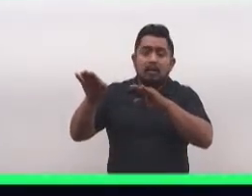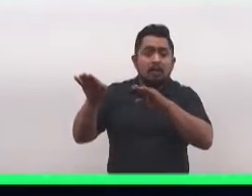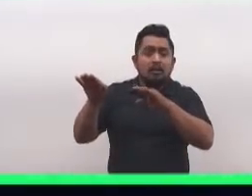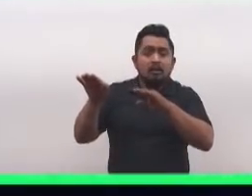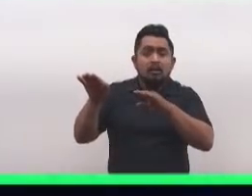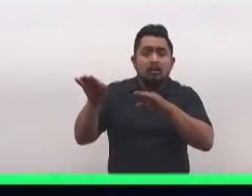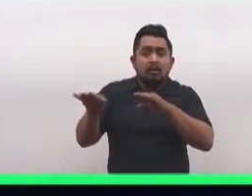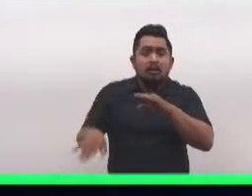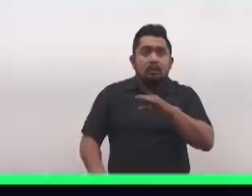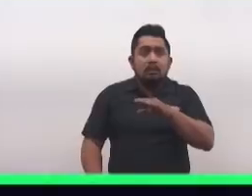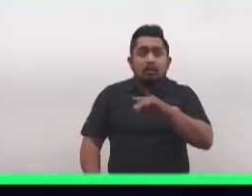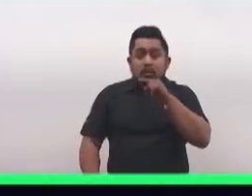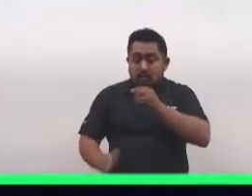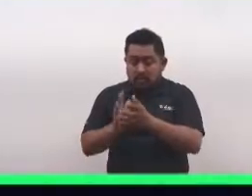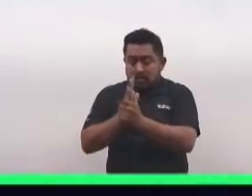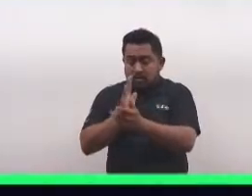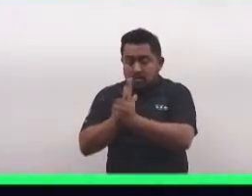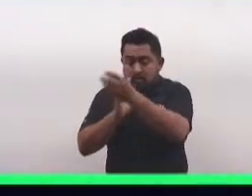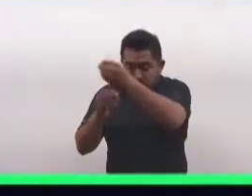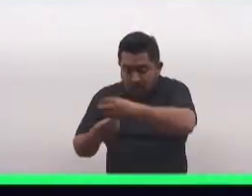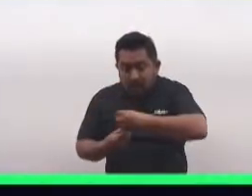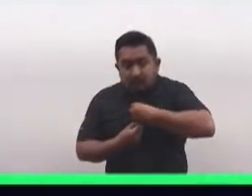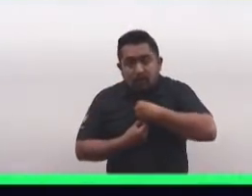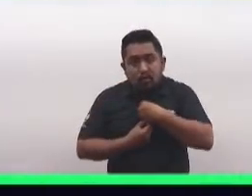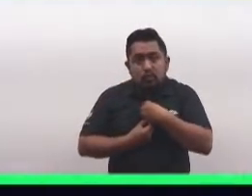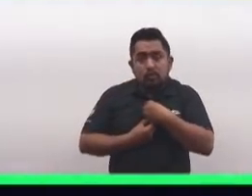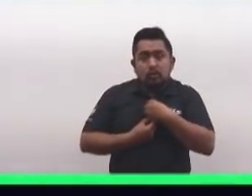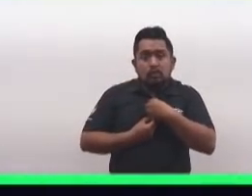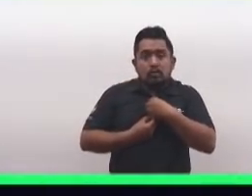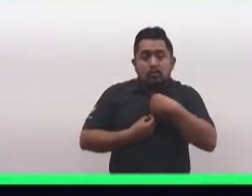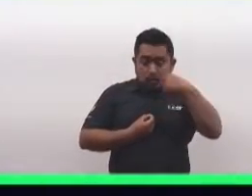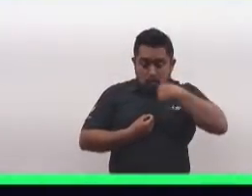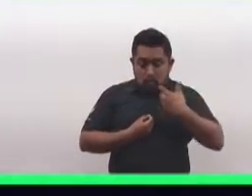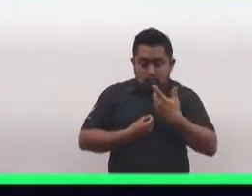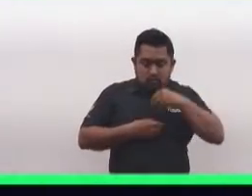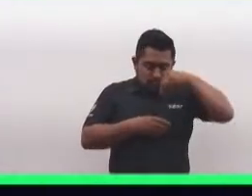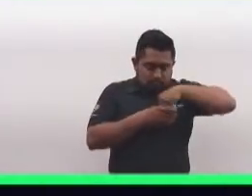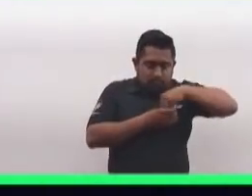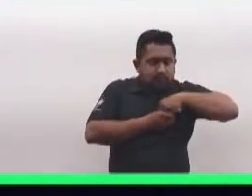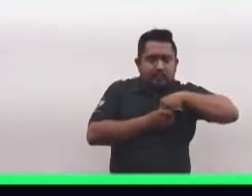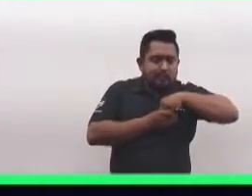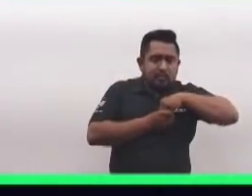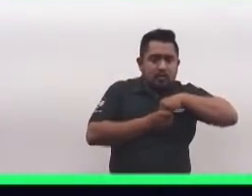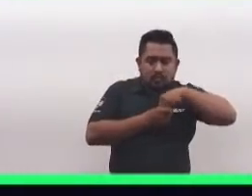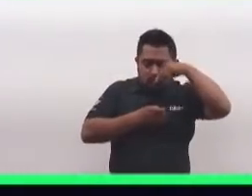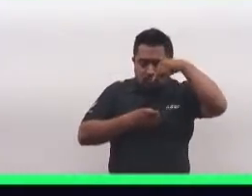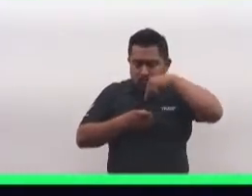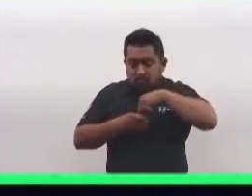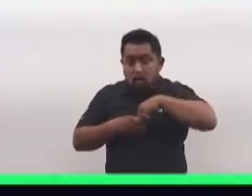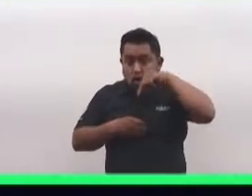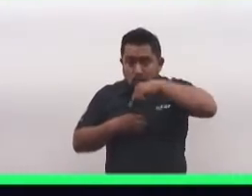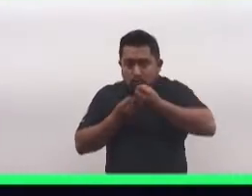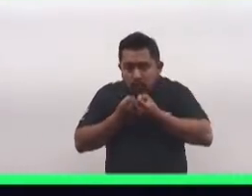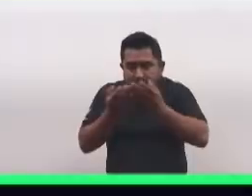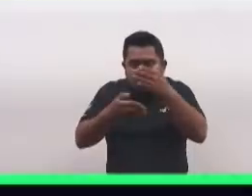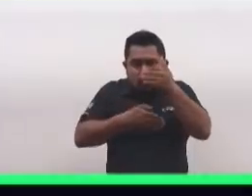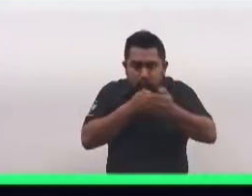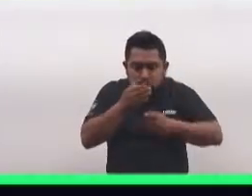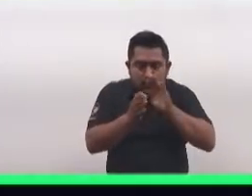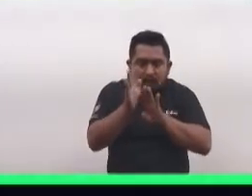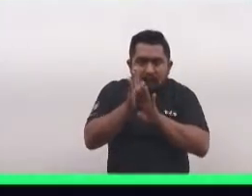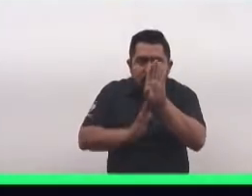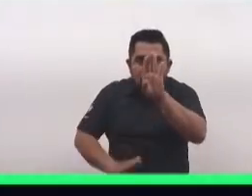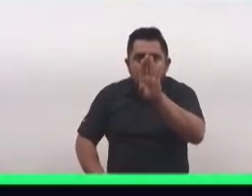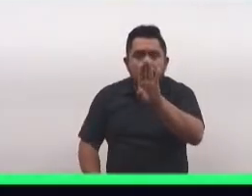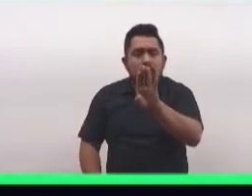y ese único talento que nos dio no lo enterramos lo sembramos y sabes